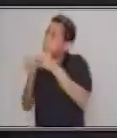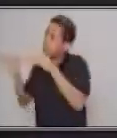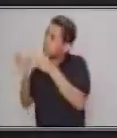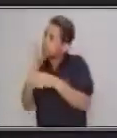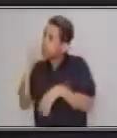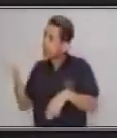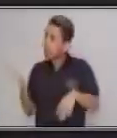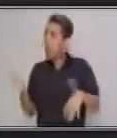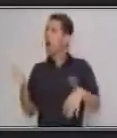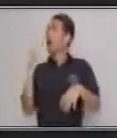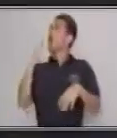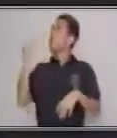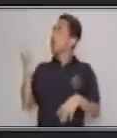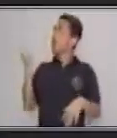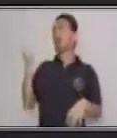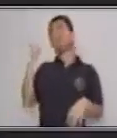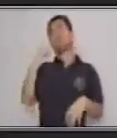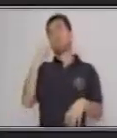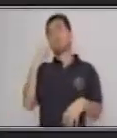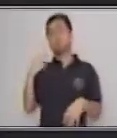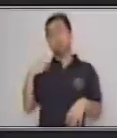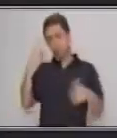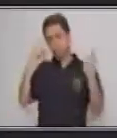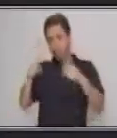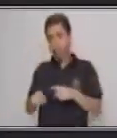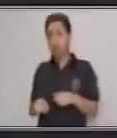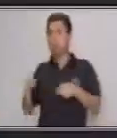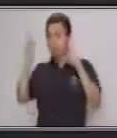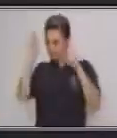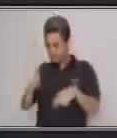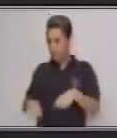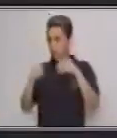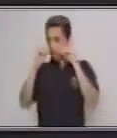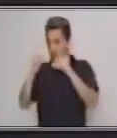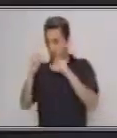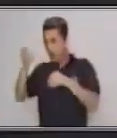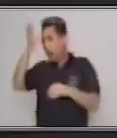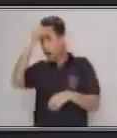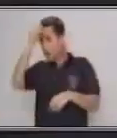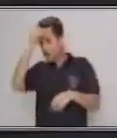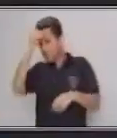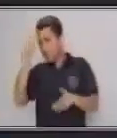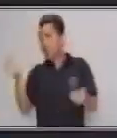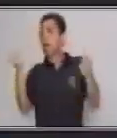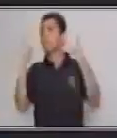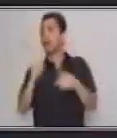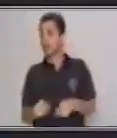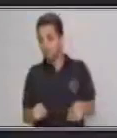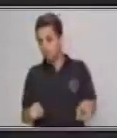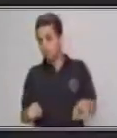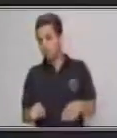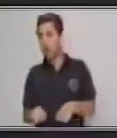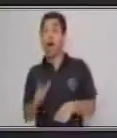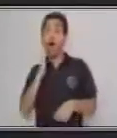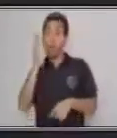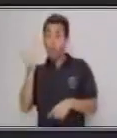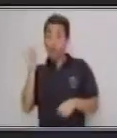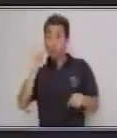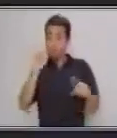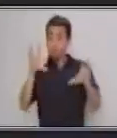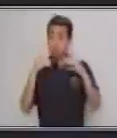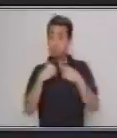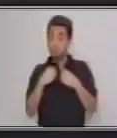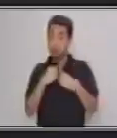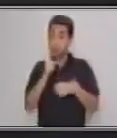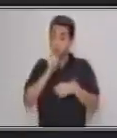de acuerdo en que su nieta merecía una lección. La abuelita aceptó permanecer callada y